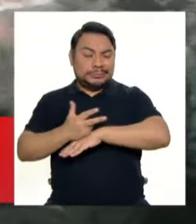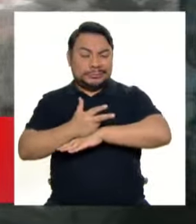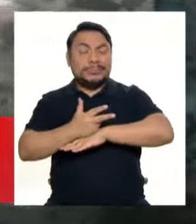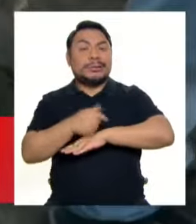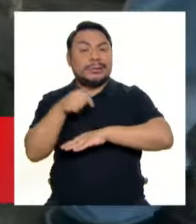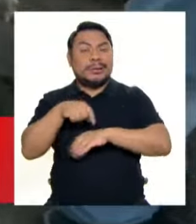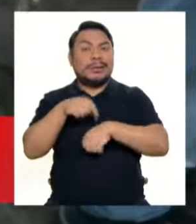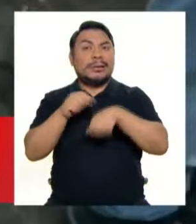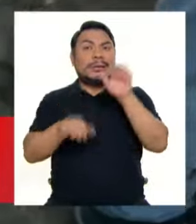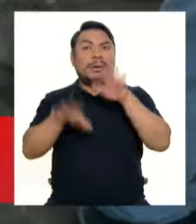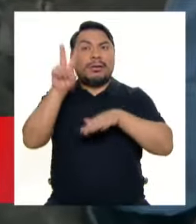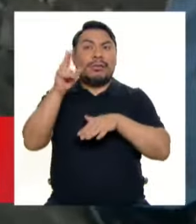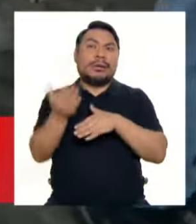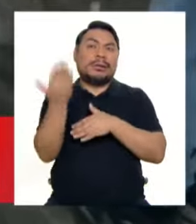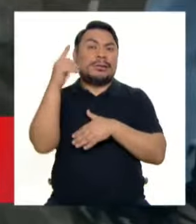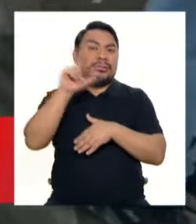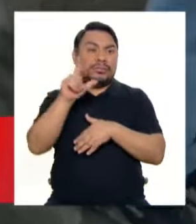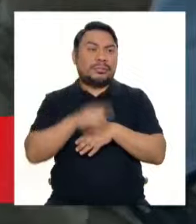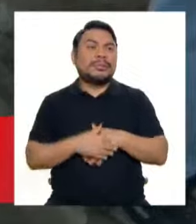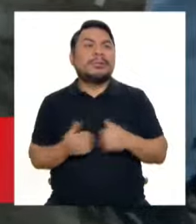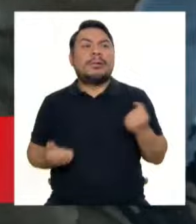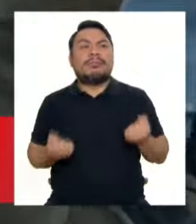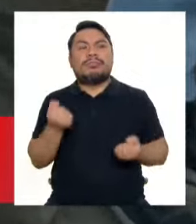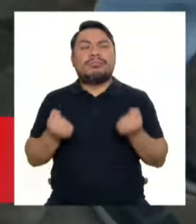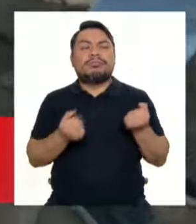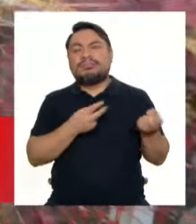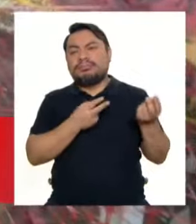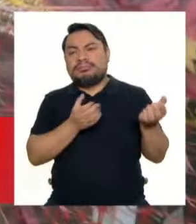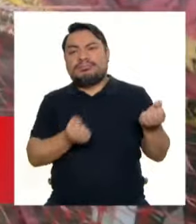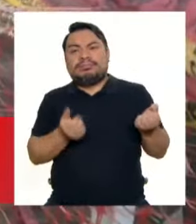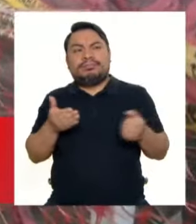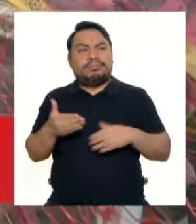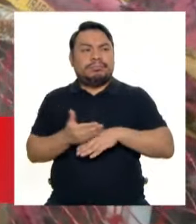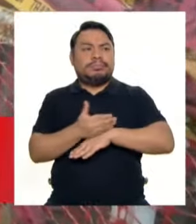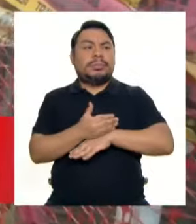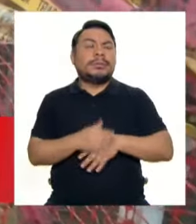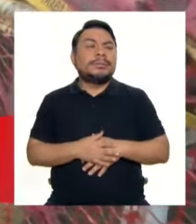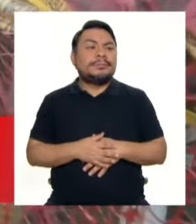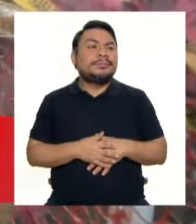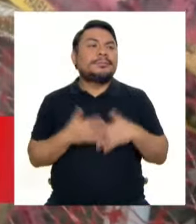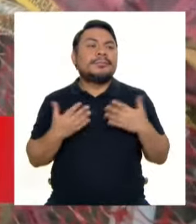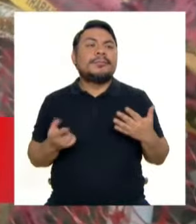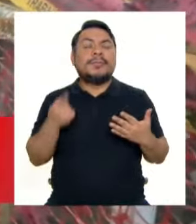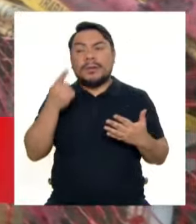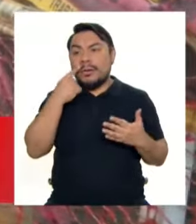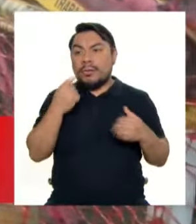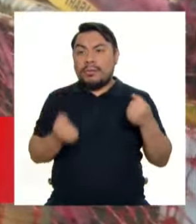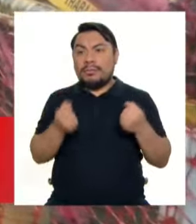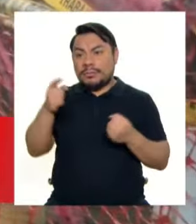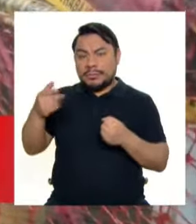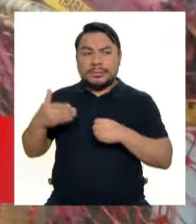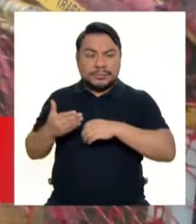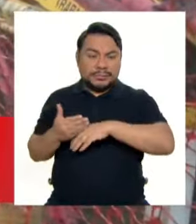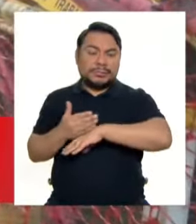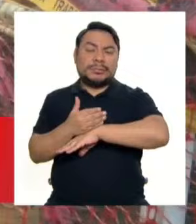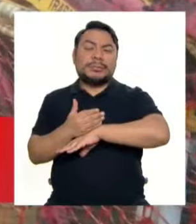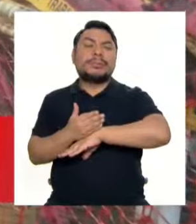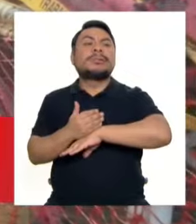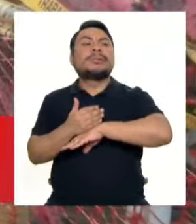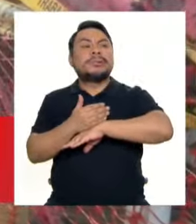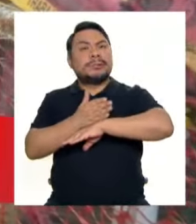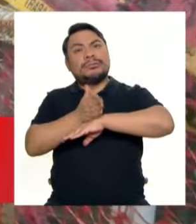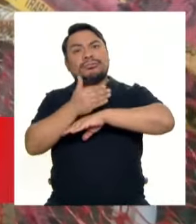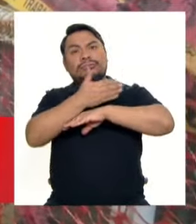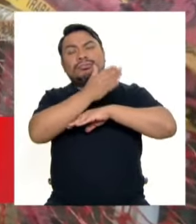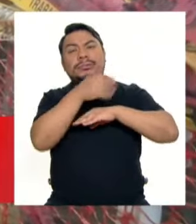llegó al mediodía del lunes cargado de hormigón por negligencias del conductor al parecer es de que bajó para que